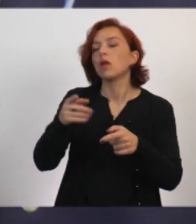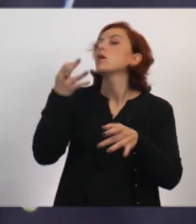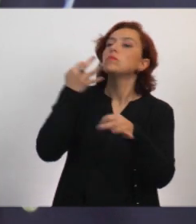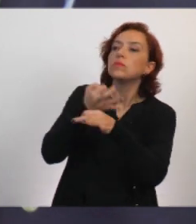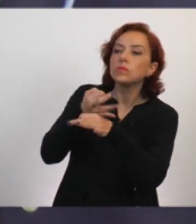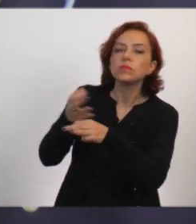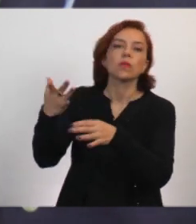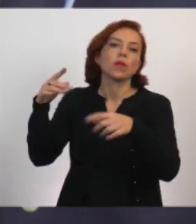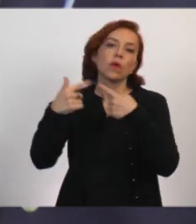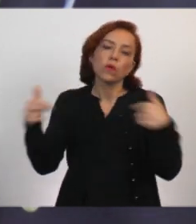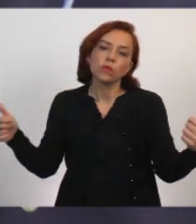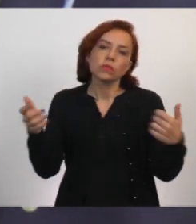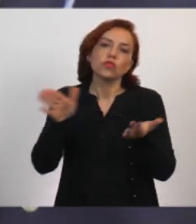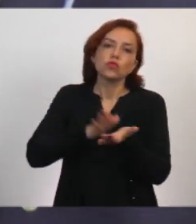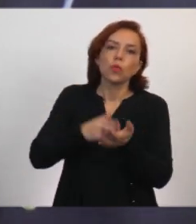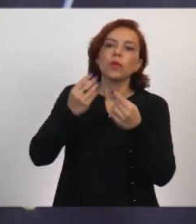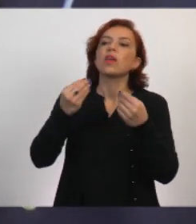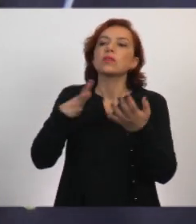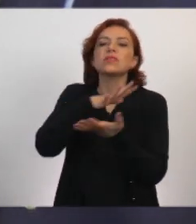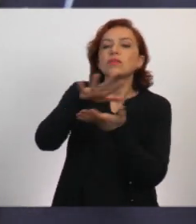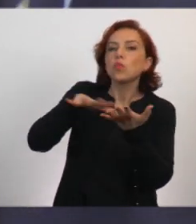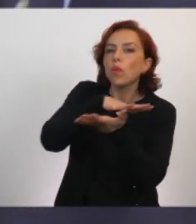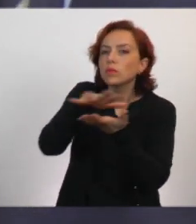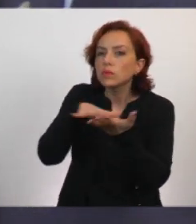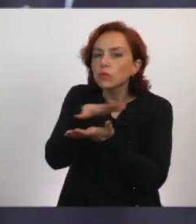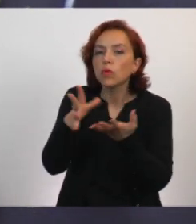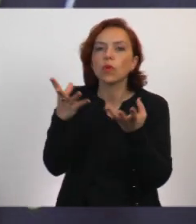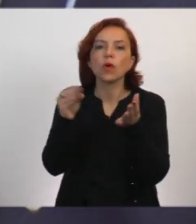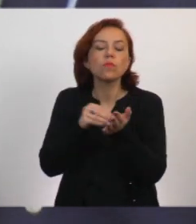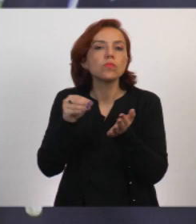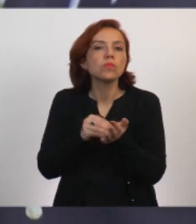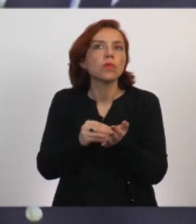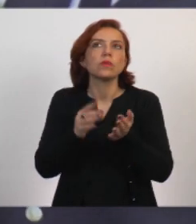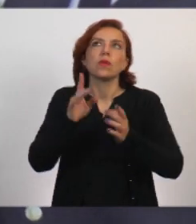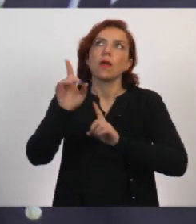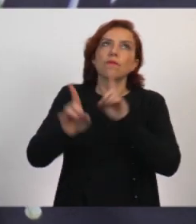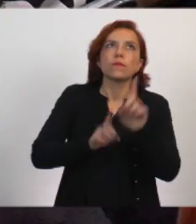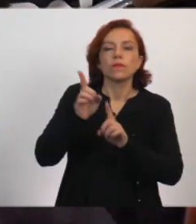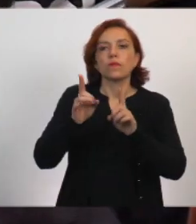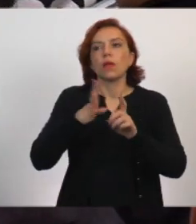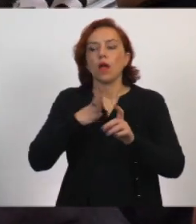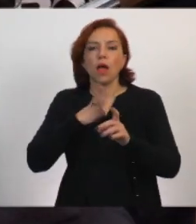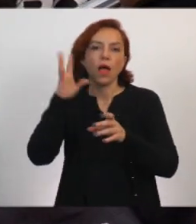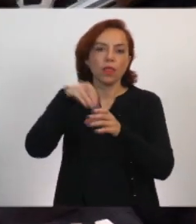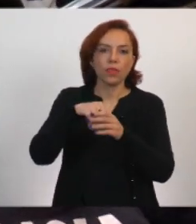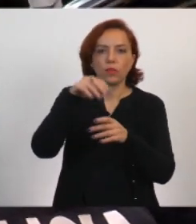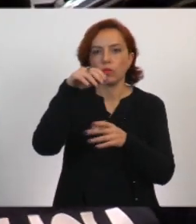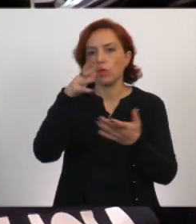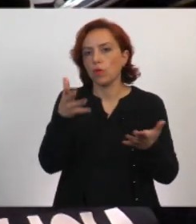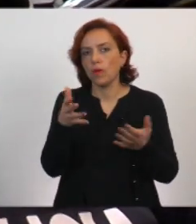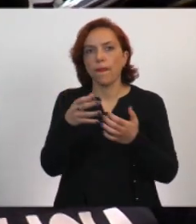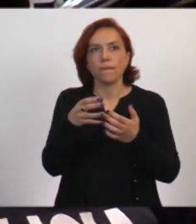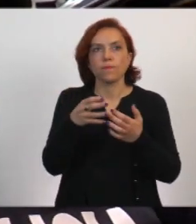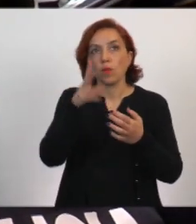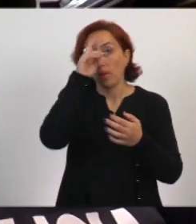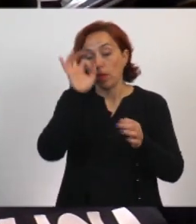ocupándonos de dar una cantidad de instrucciones sobre eventos que muchas veces se les presentan